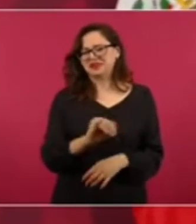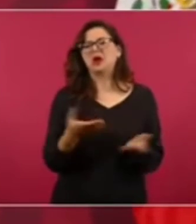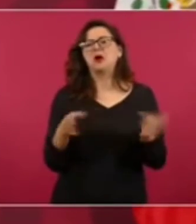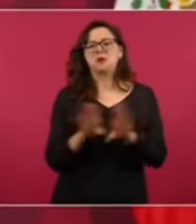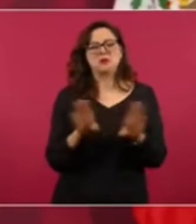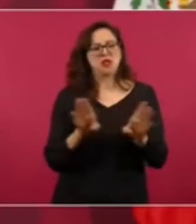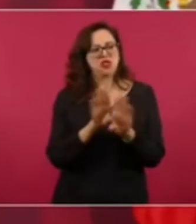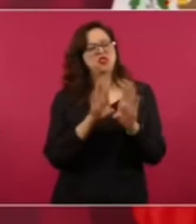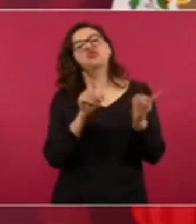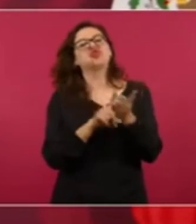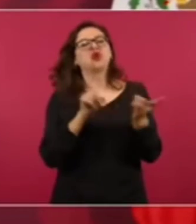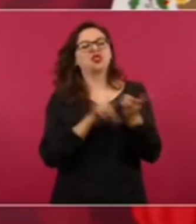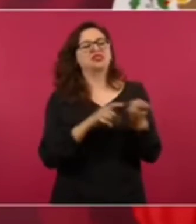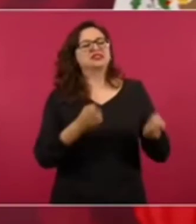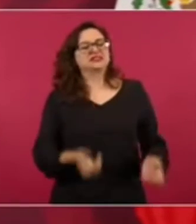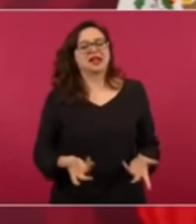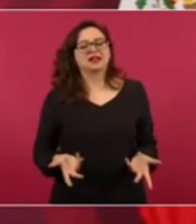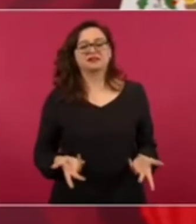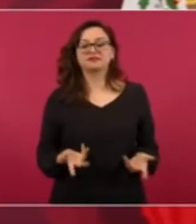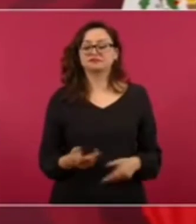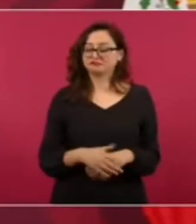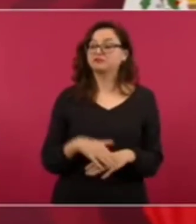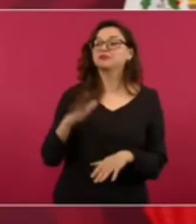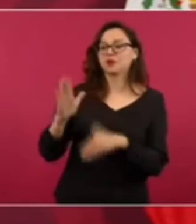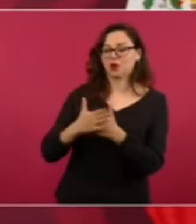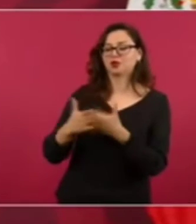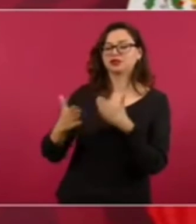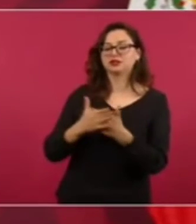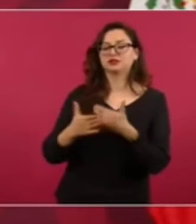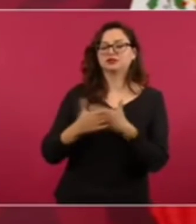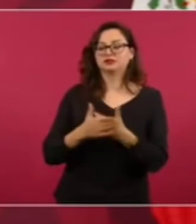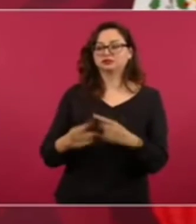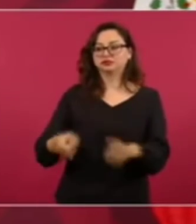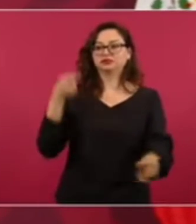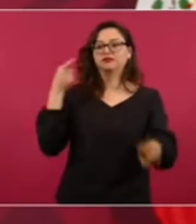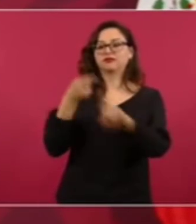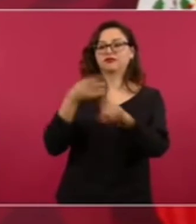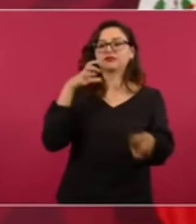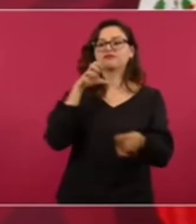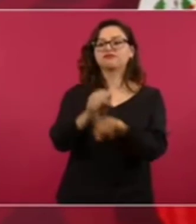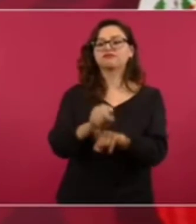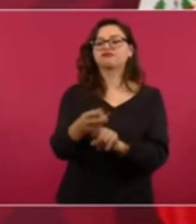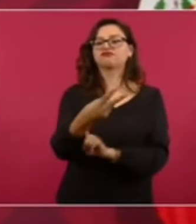145 universidades, y van a ser 200. Y es con ese propósito